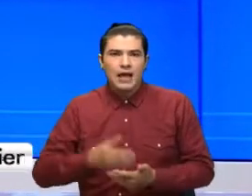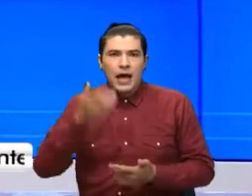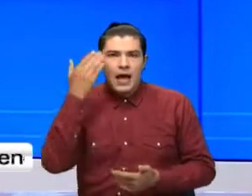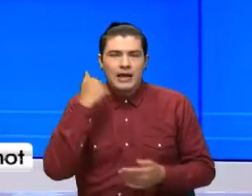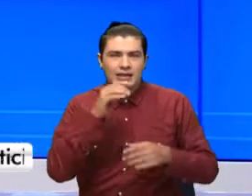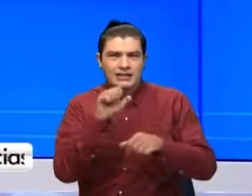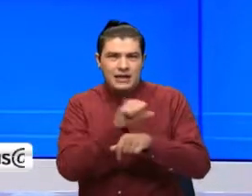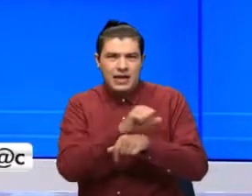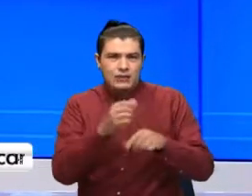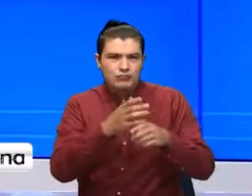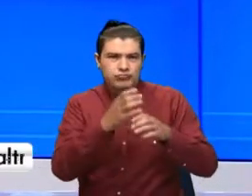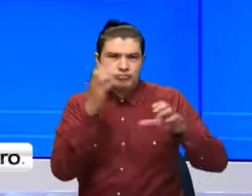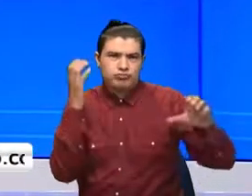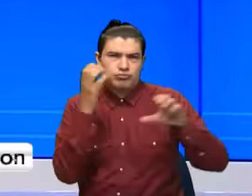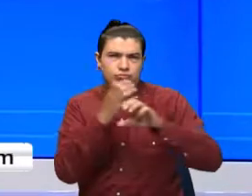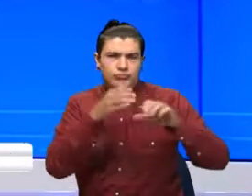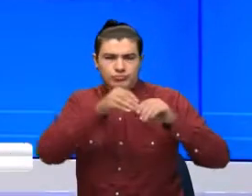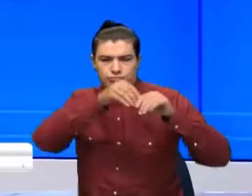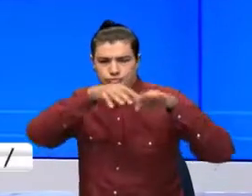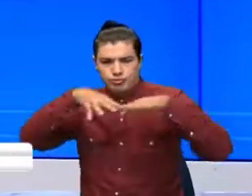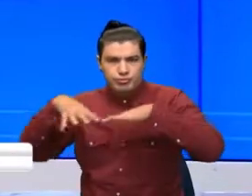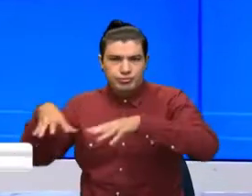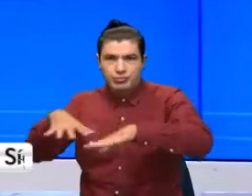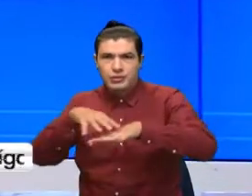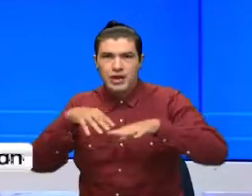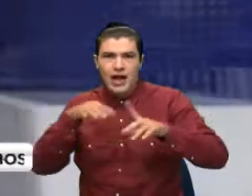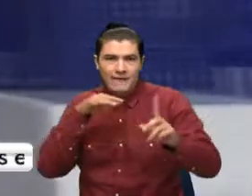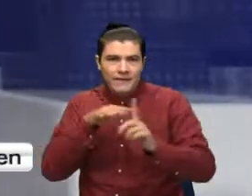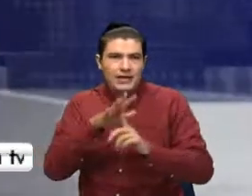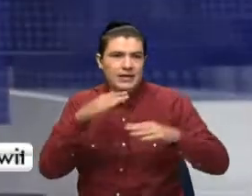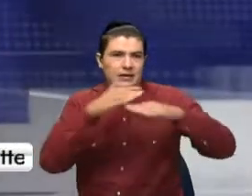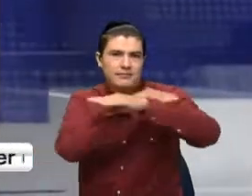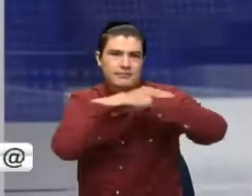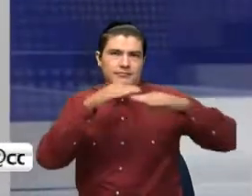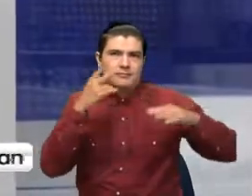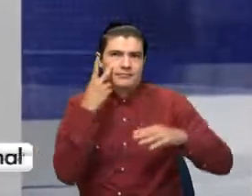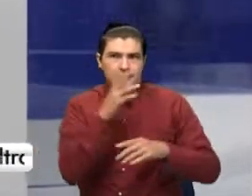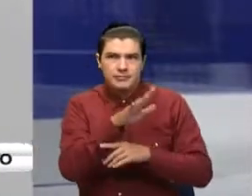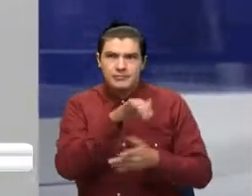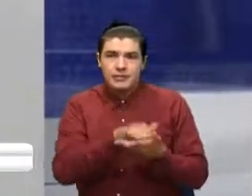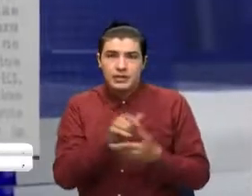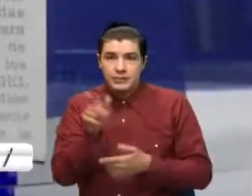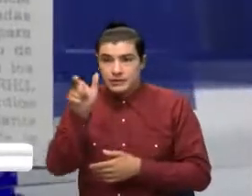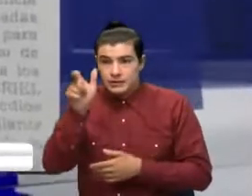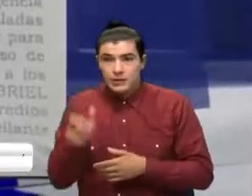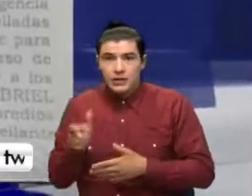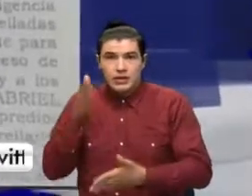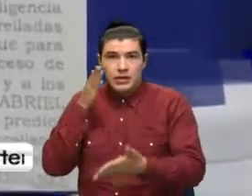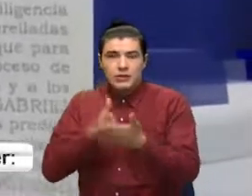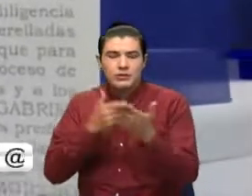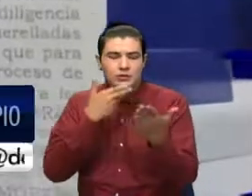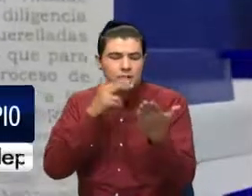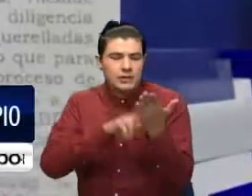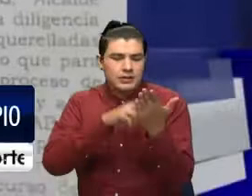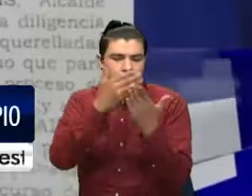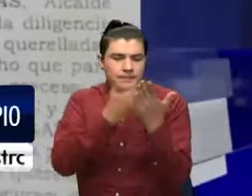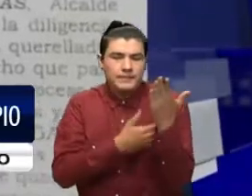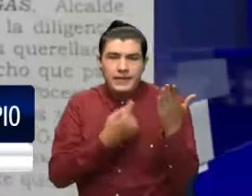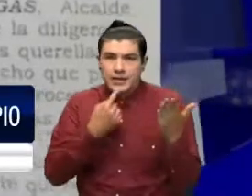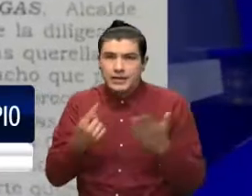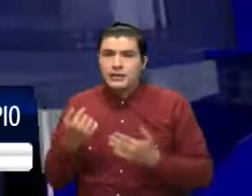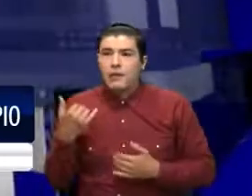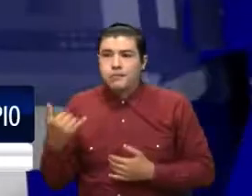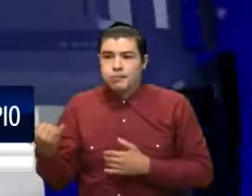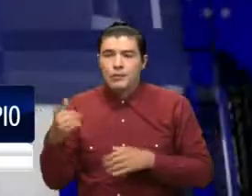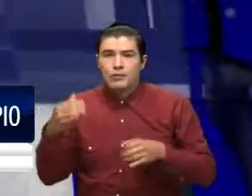parte de una invasión y que además tiene orden de desalojo. El denunciante con documentación argumenta que existe